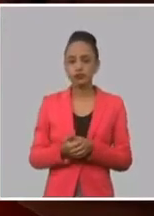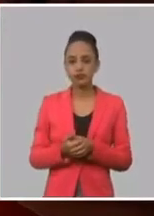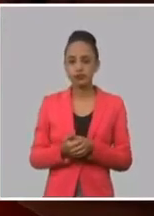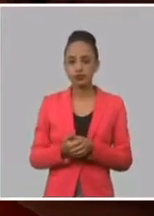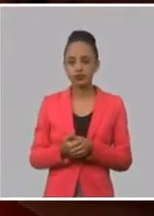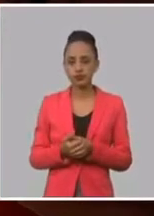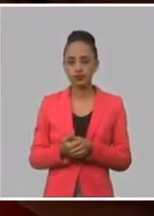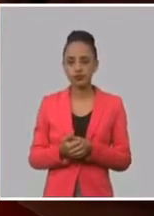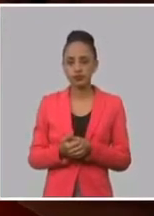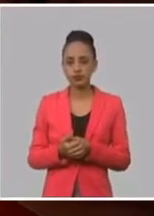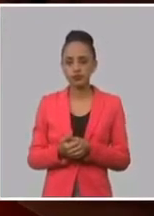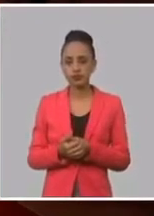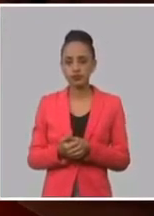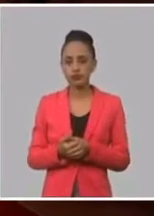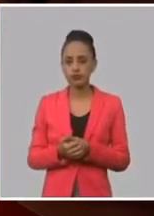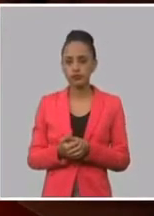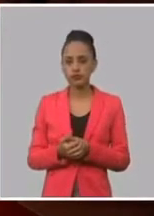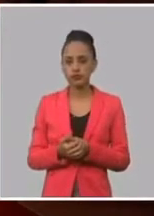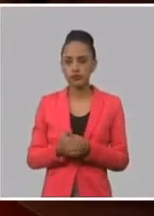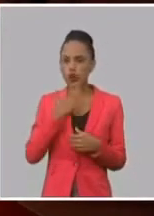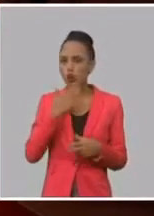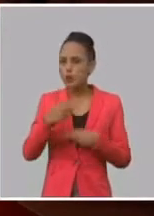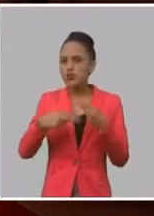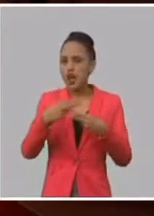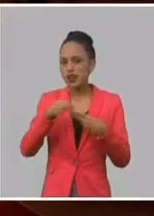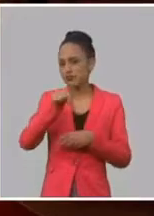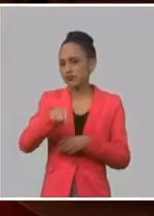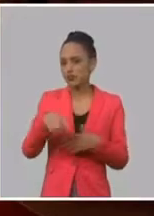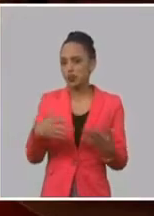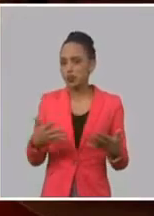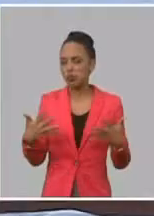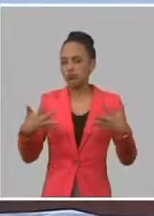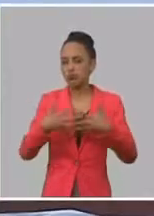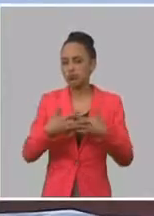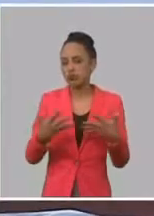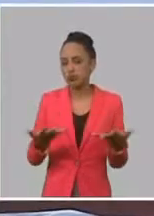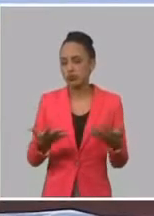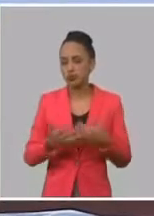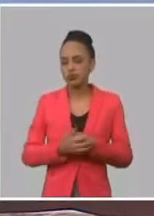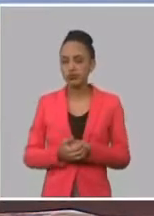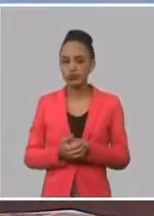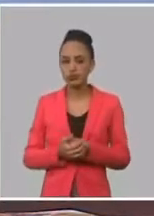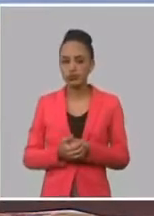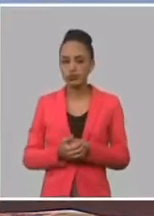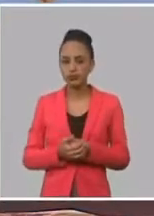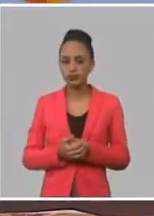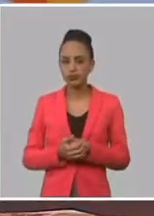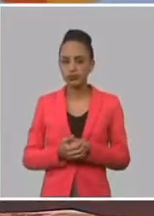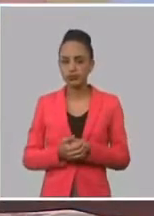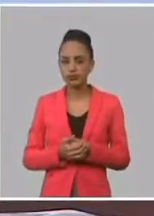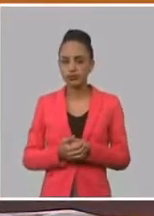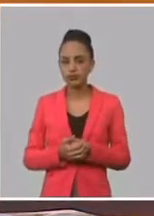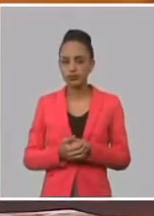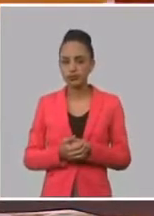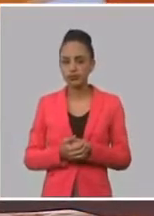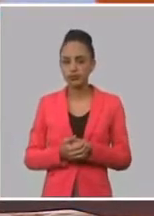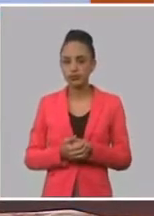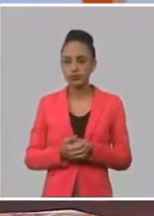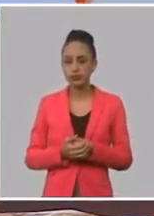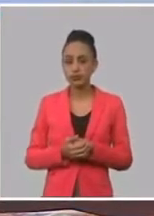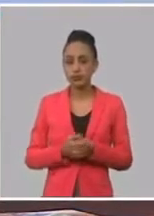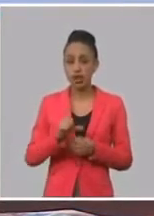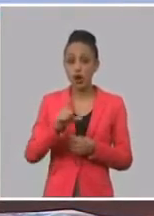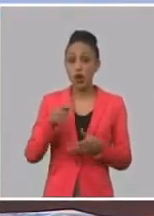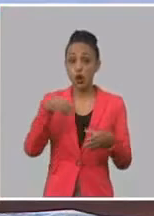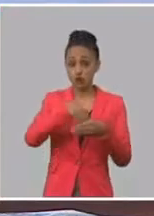ese factura que se ejecuta directamente bien la contribución tiene como ya explicamos un destino específico que